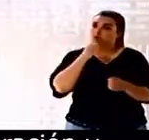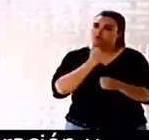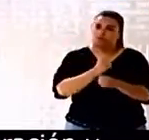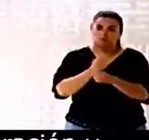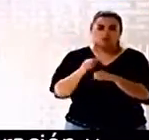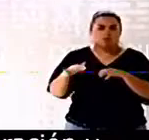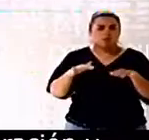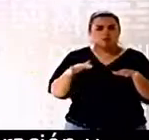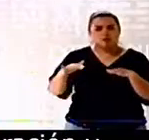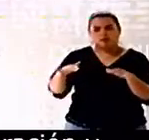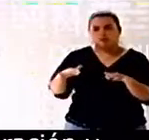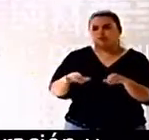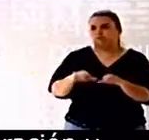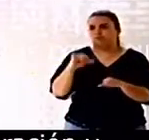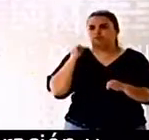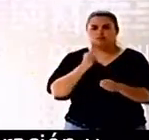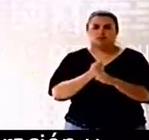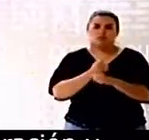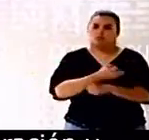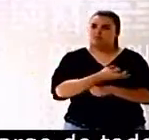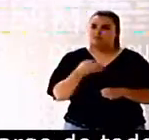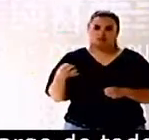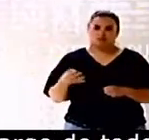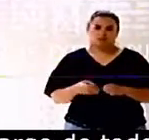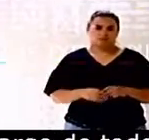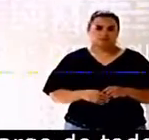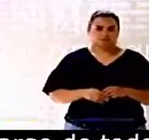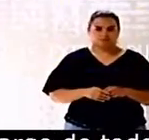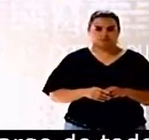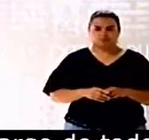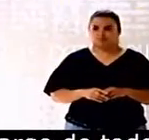haciendo a lo largo de todo este tiempo un trabajo extraordinario.